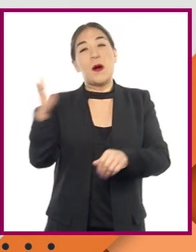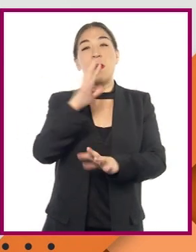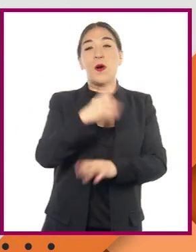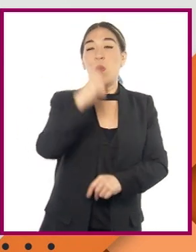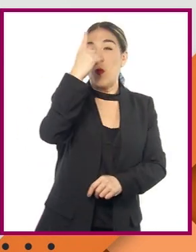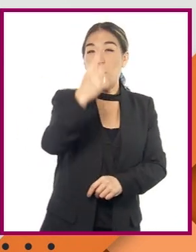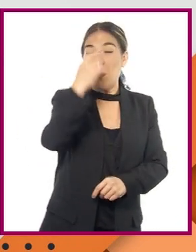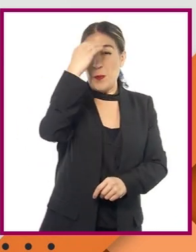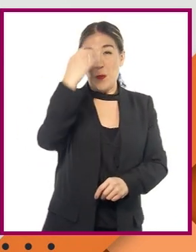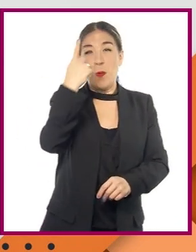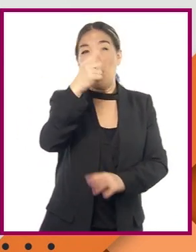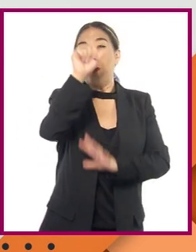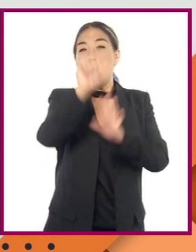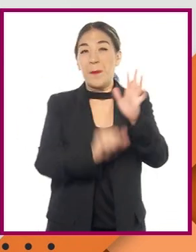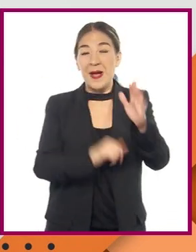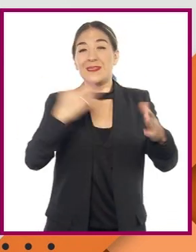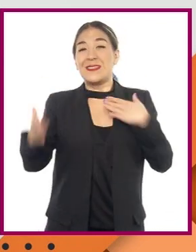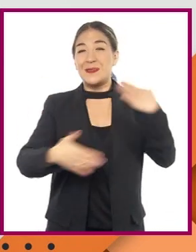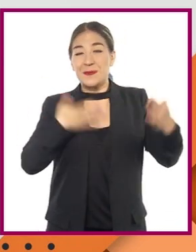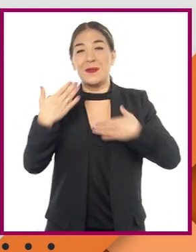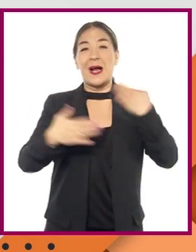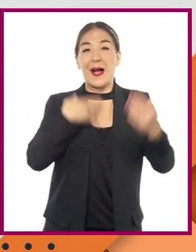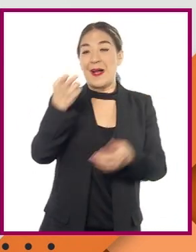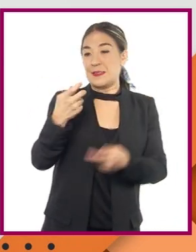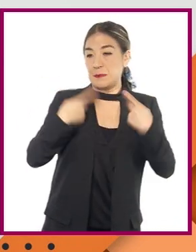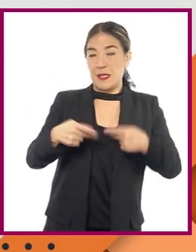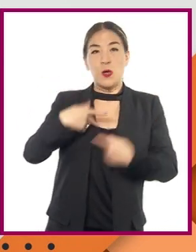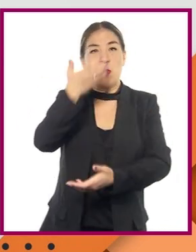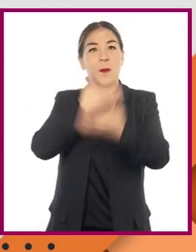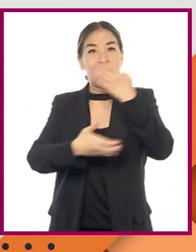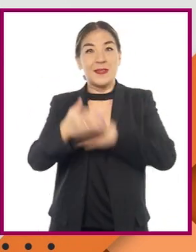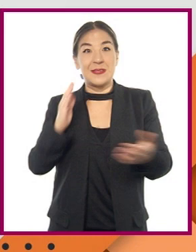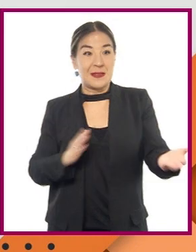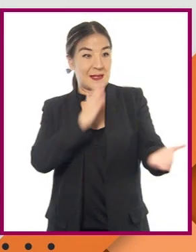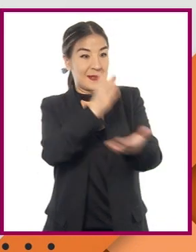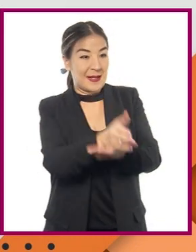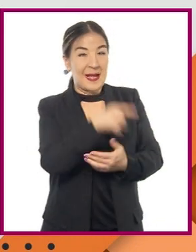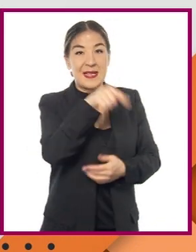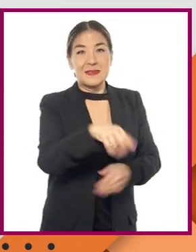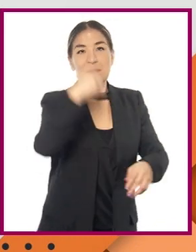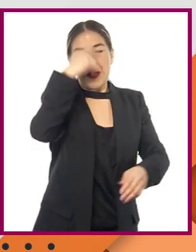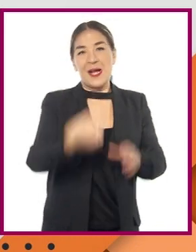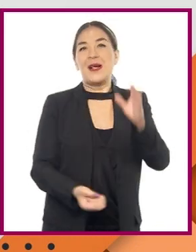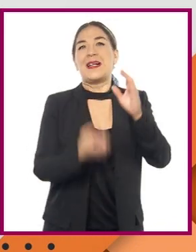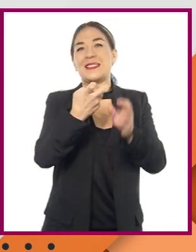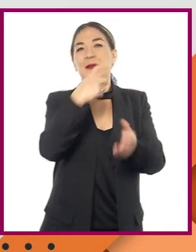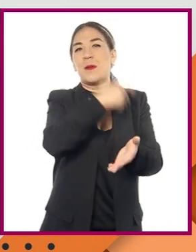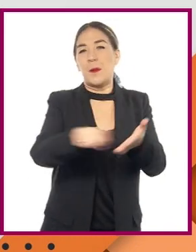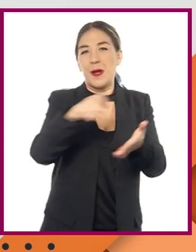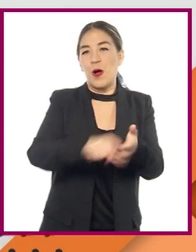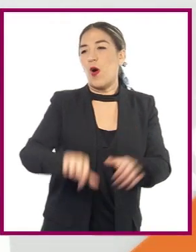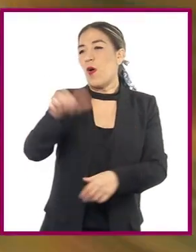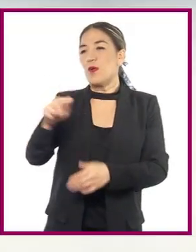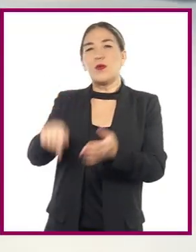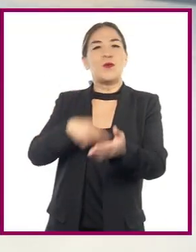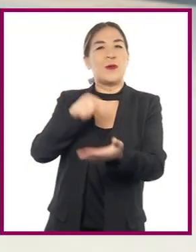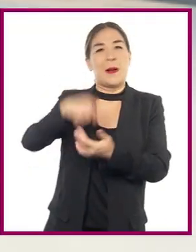en el que los comerciantes de Nueva España se surtían para luego venderlas en otras ciudades del